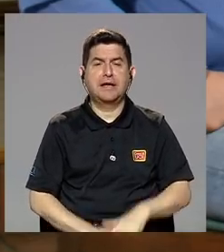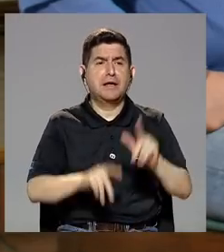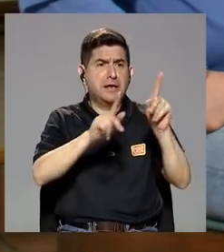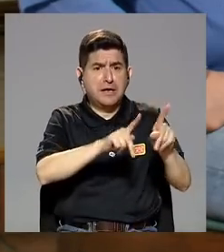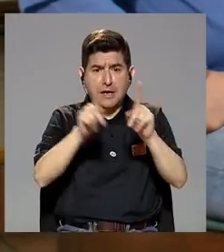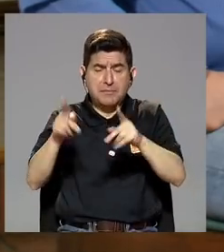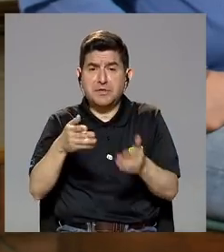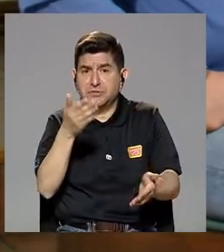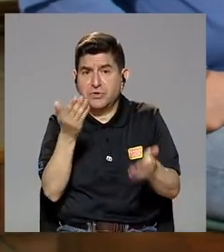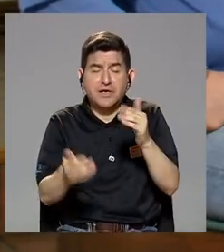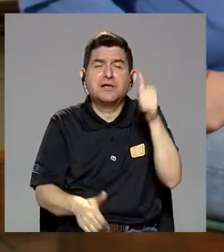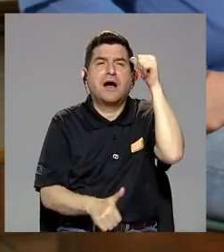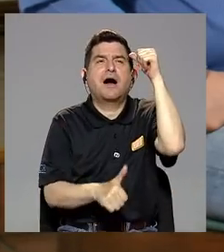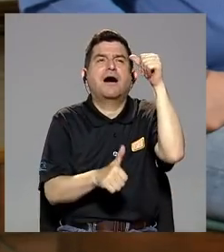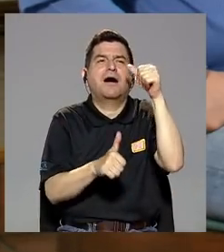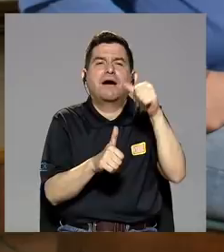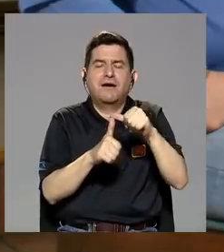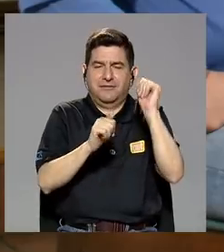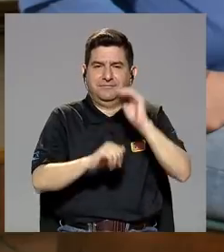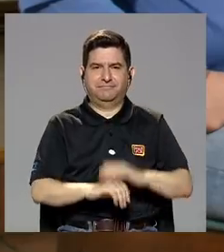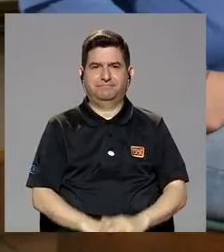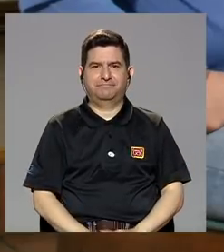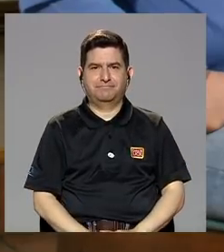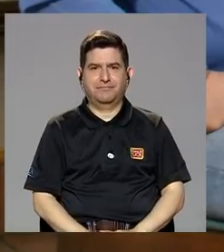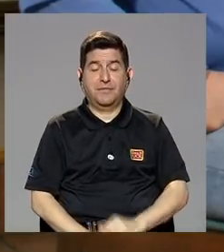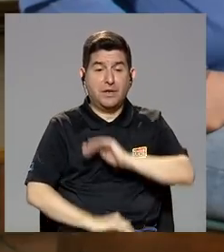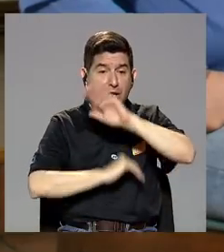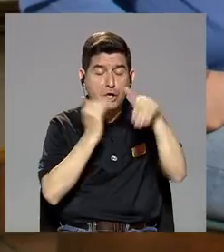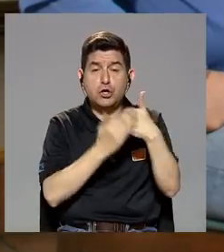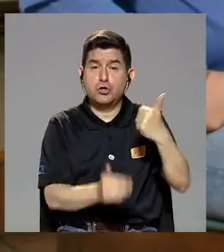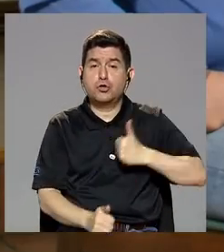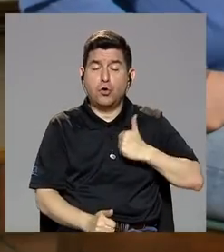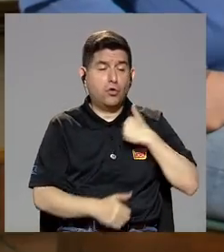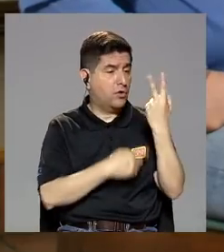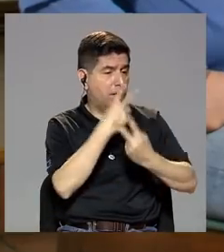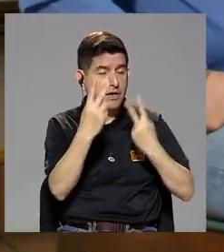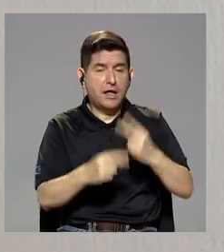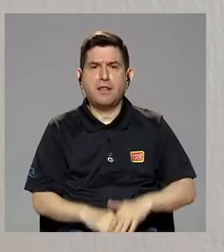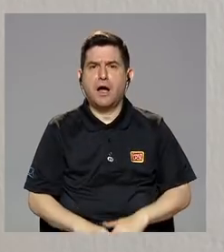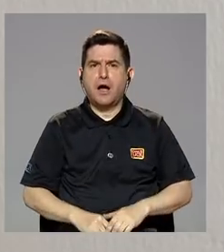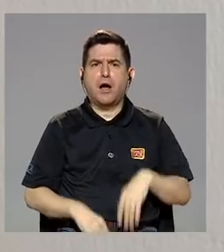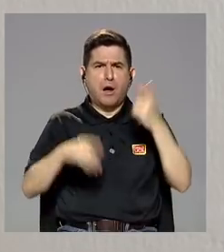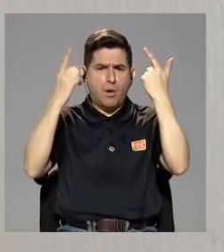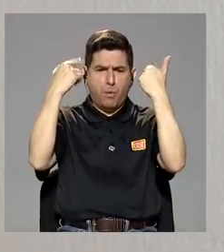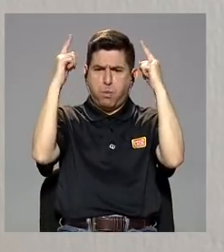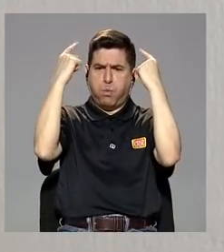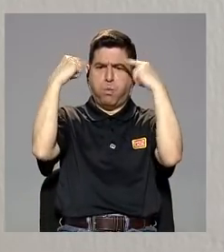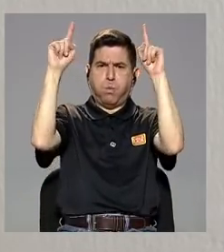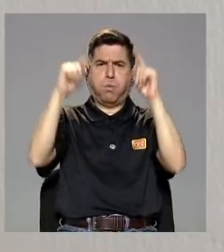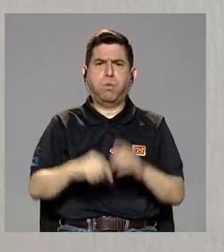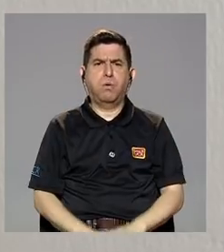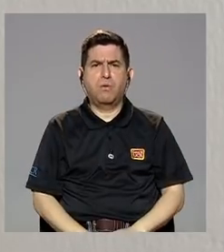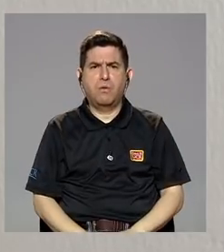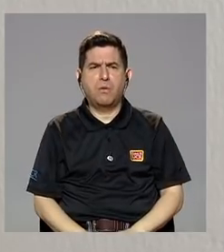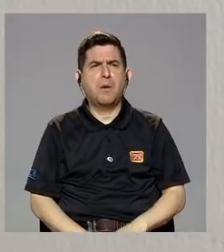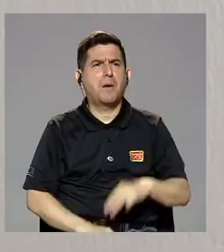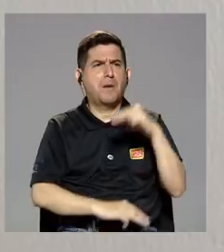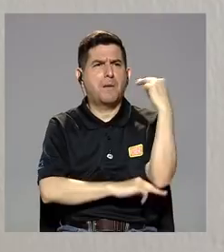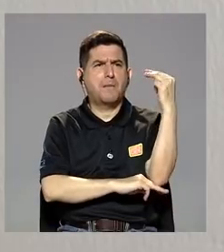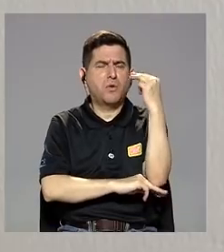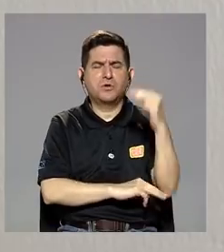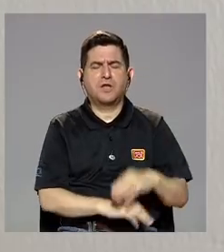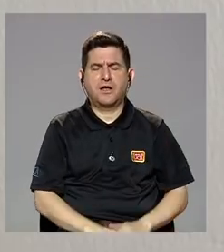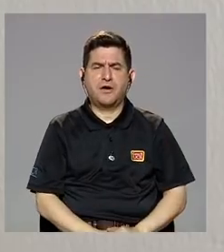que la gente y hace que la idea recordar y nos fuimos por todo canadá y fue un éxito y estuvimos que te digo yo montreal